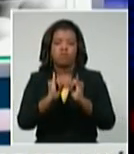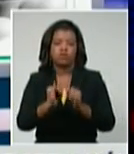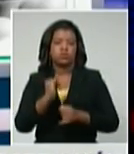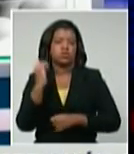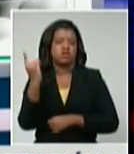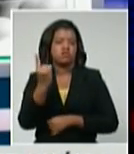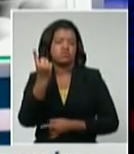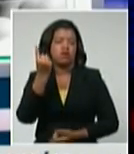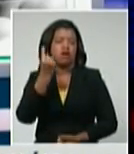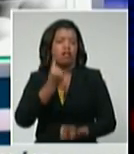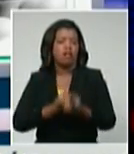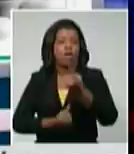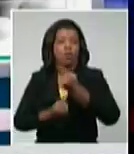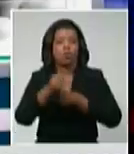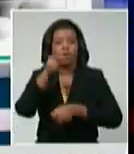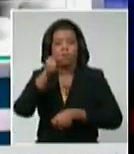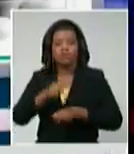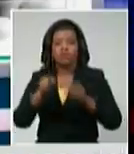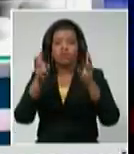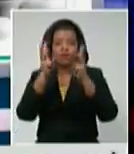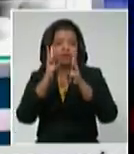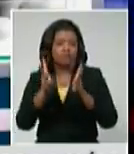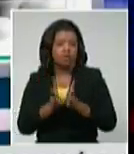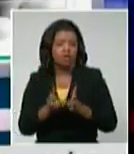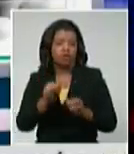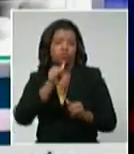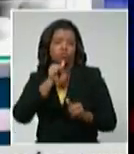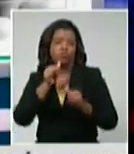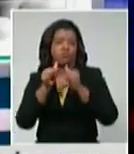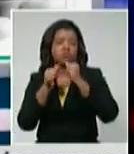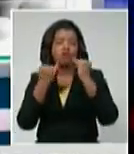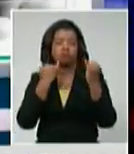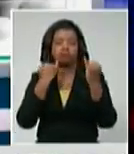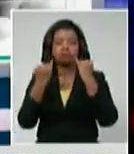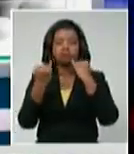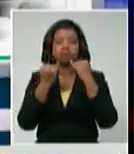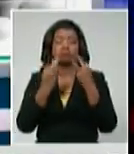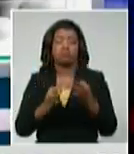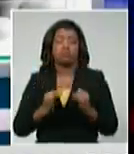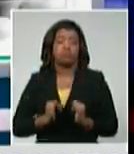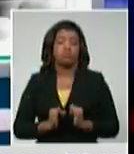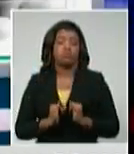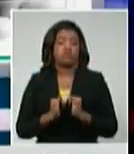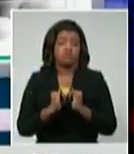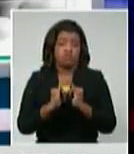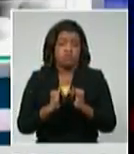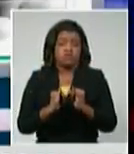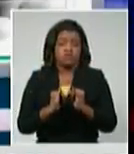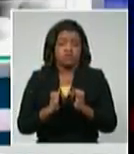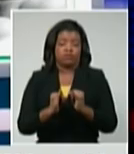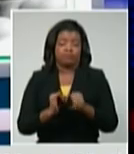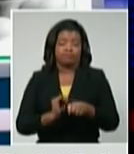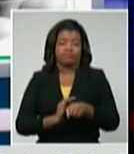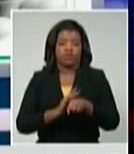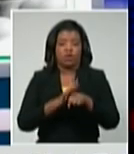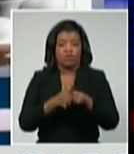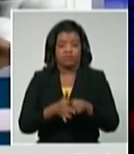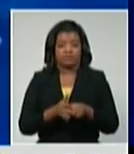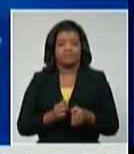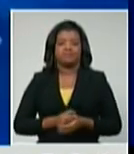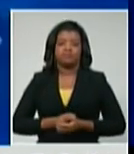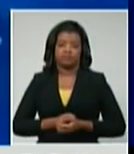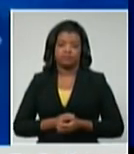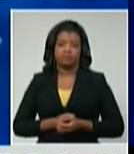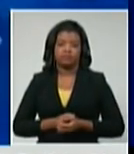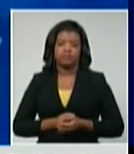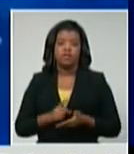algunos usuarios en redes sociales que se interesan también por la información sobre el comportamiento de la COVID-19. Le proponemos